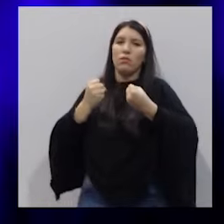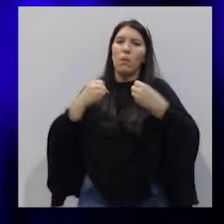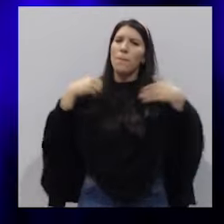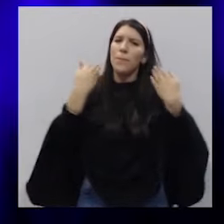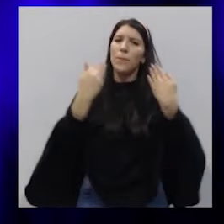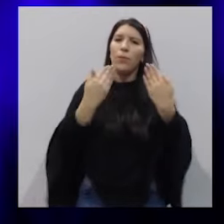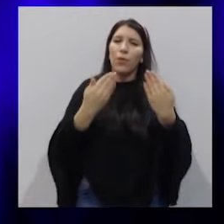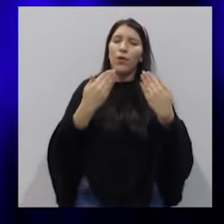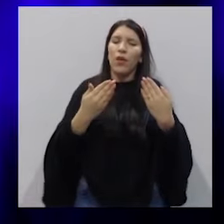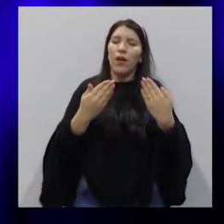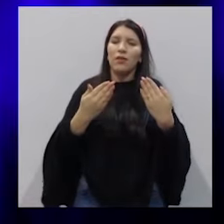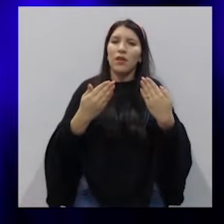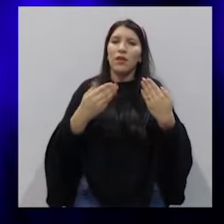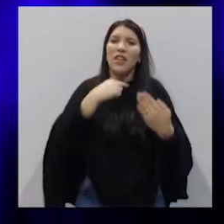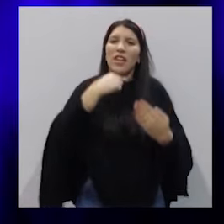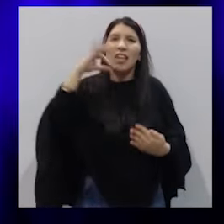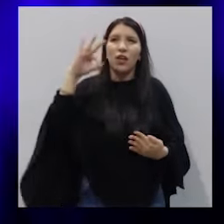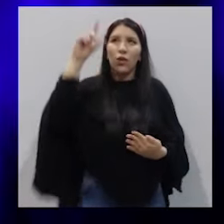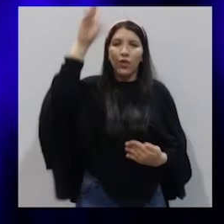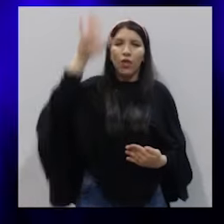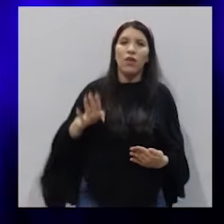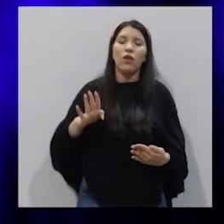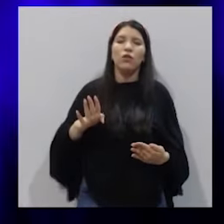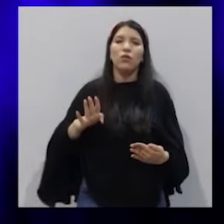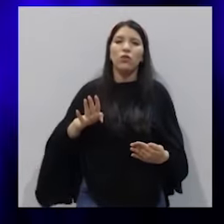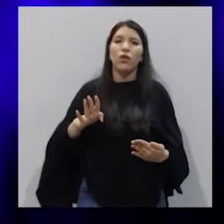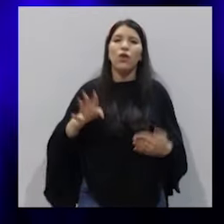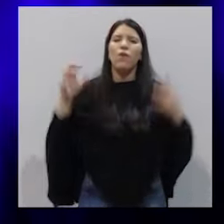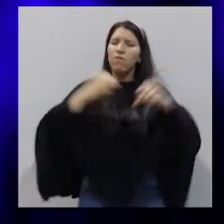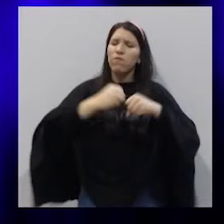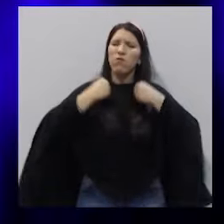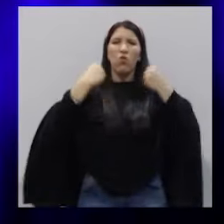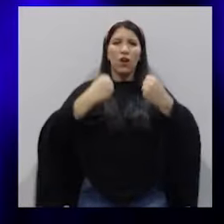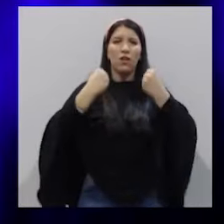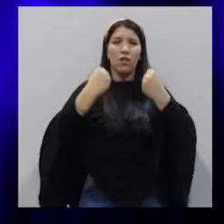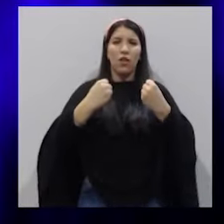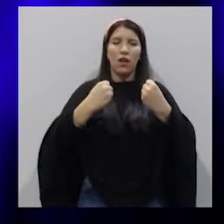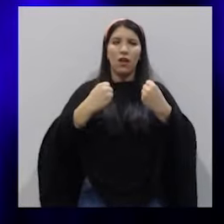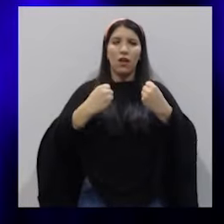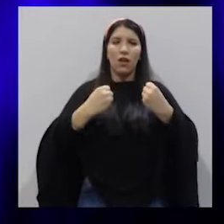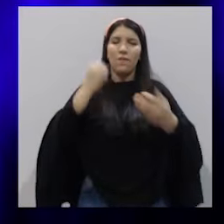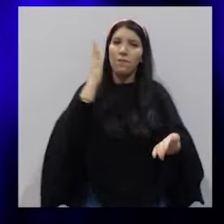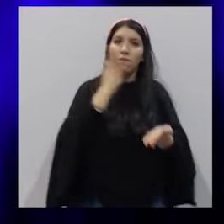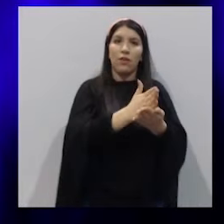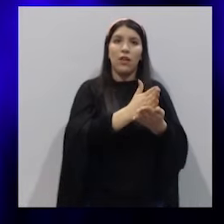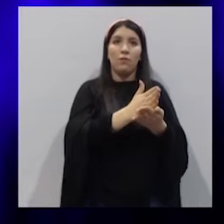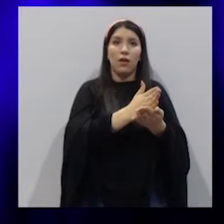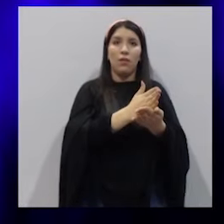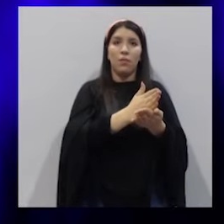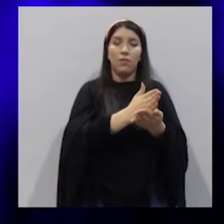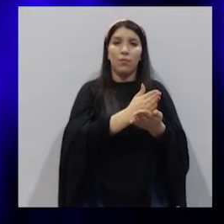fuertes valientes firmes pero sobre todo que estemos alerta